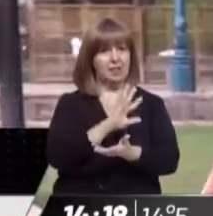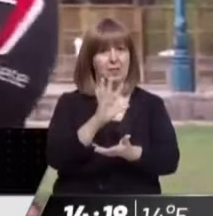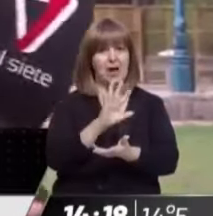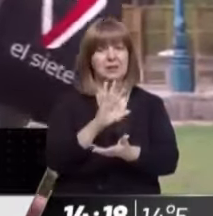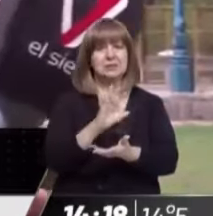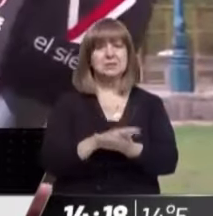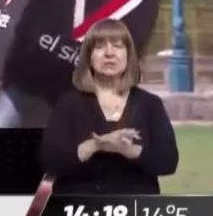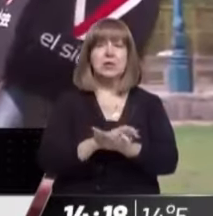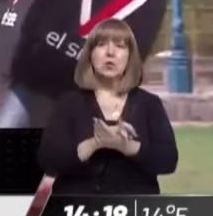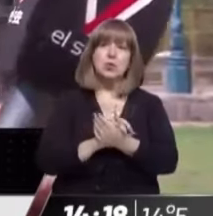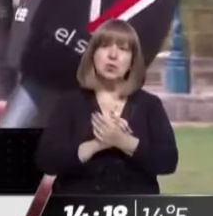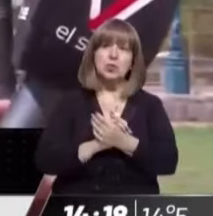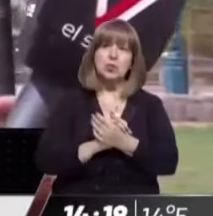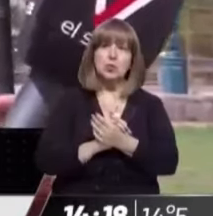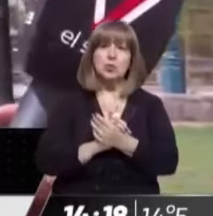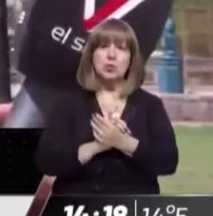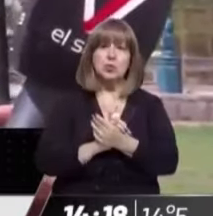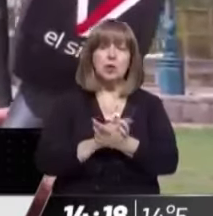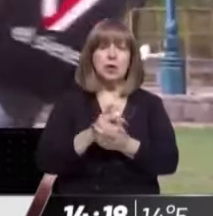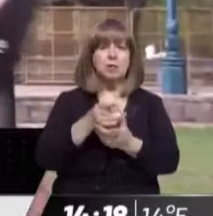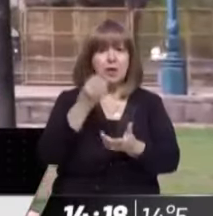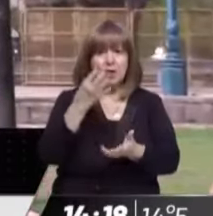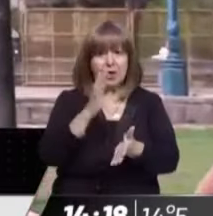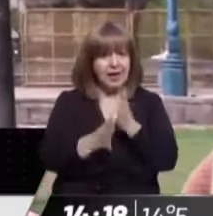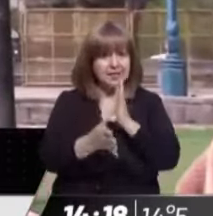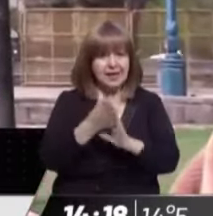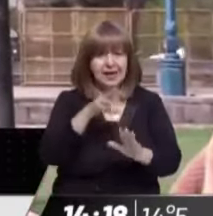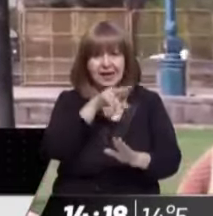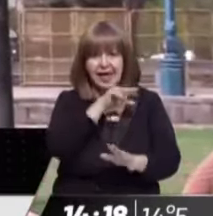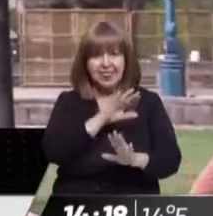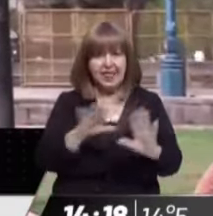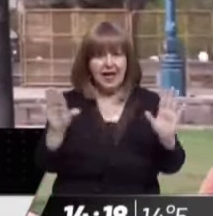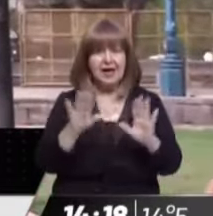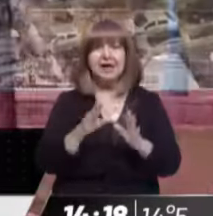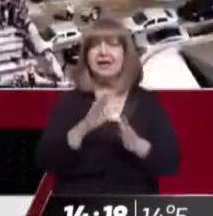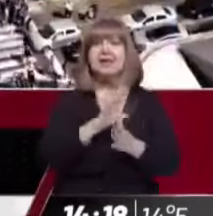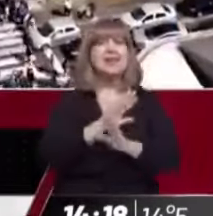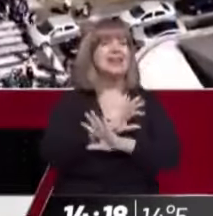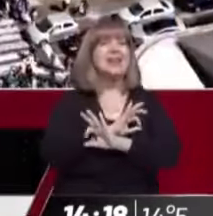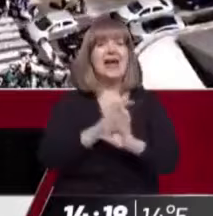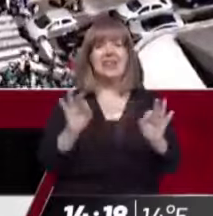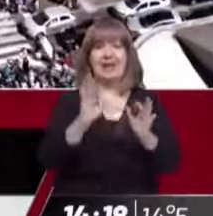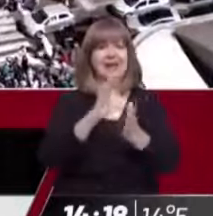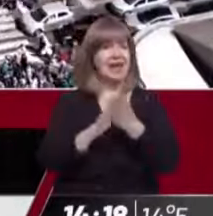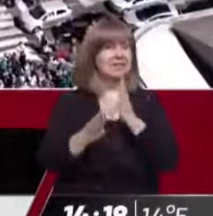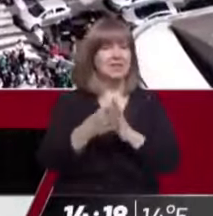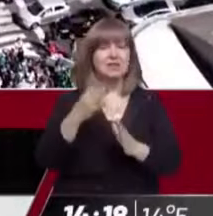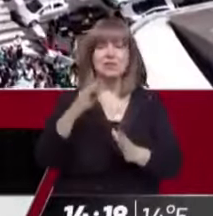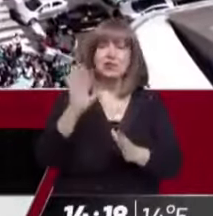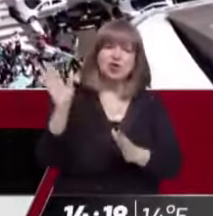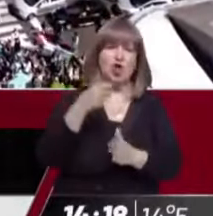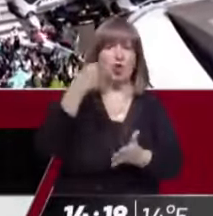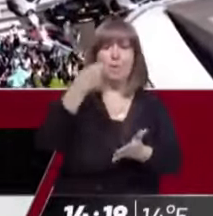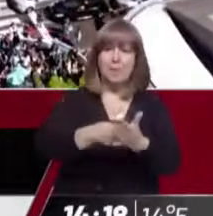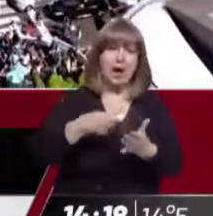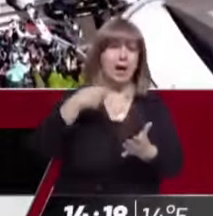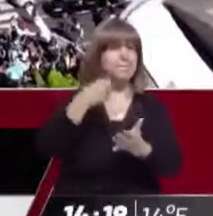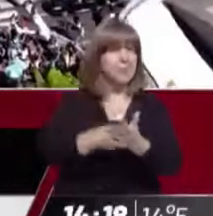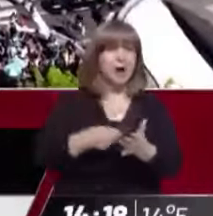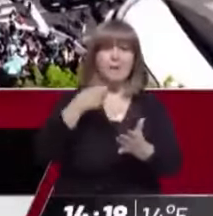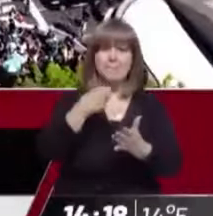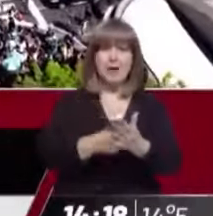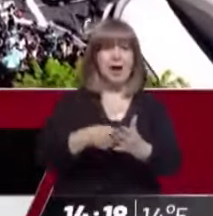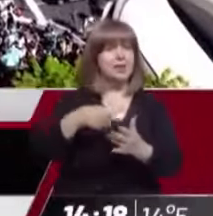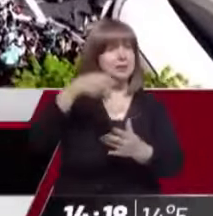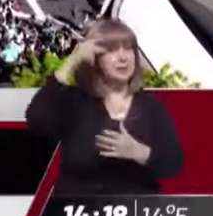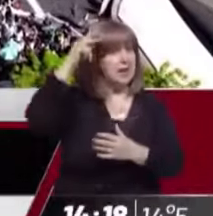Ahora, ¿nada se puede estudiar gratuitamente en Chile? No, hay ciertas personas, según como